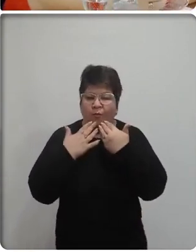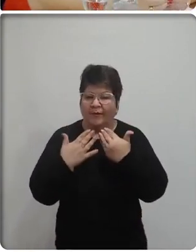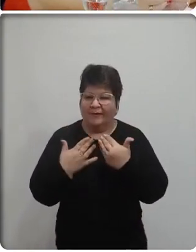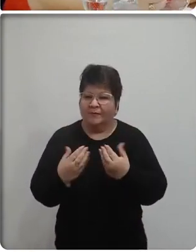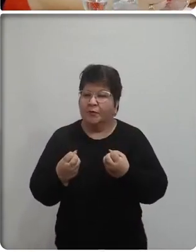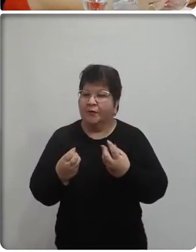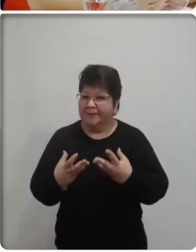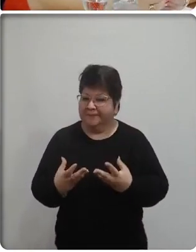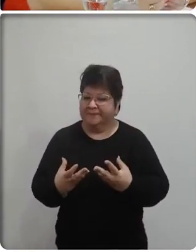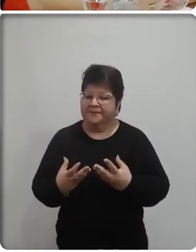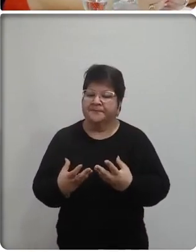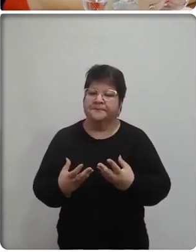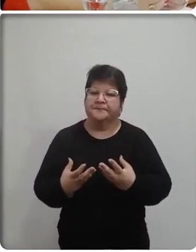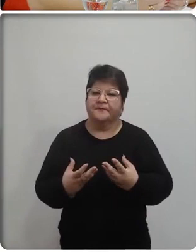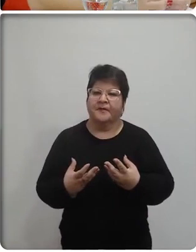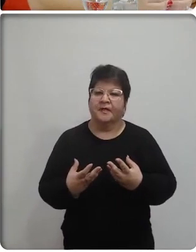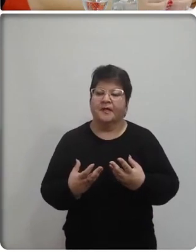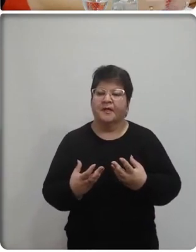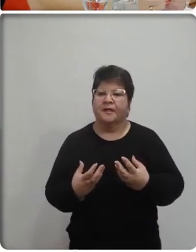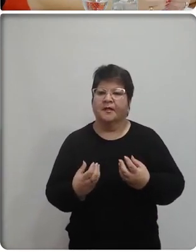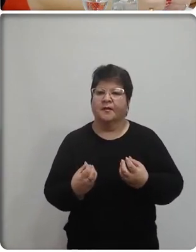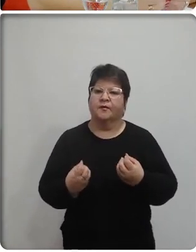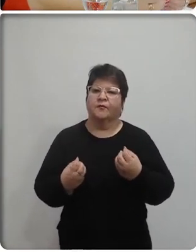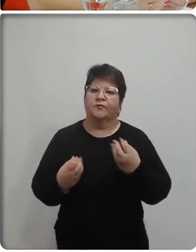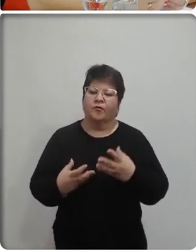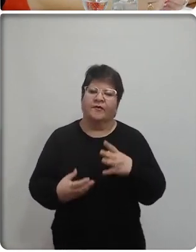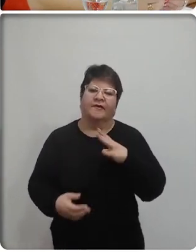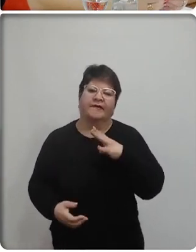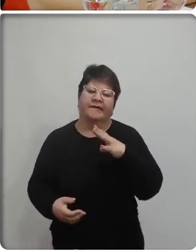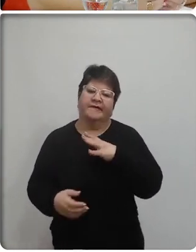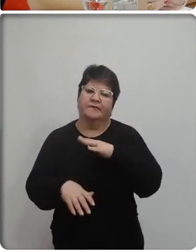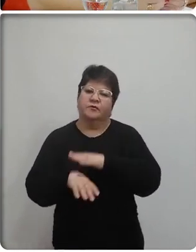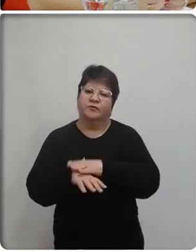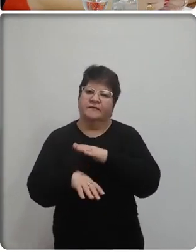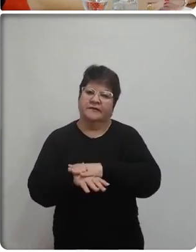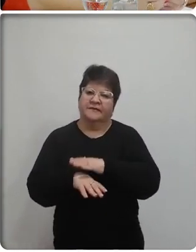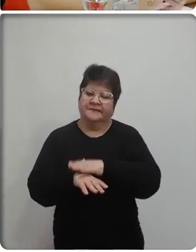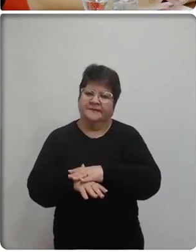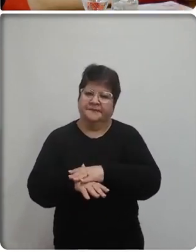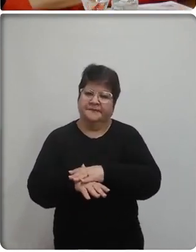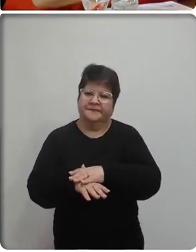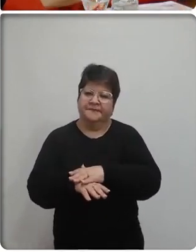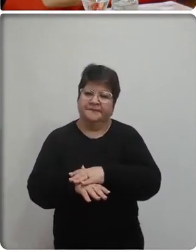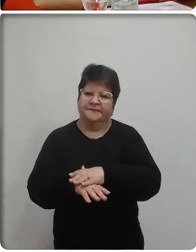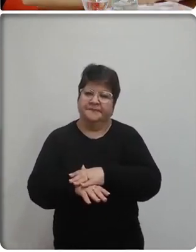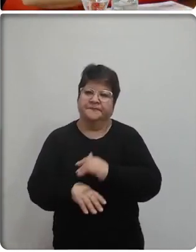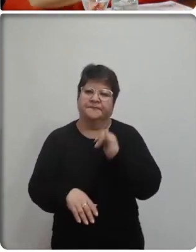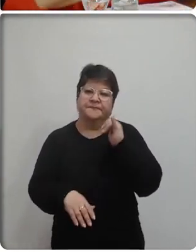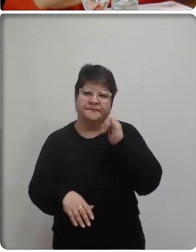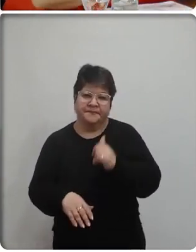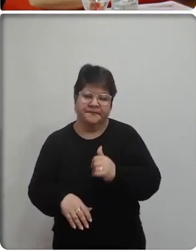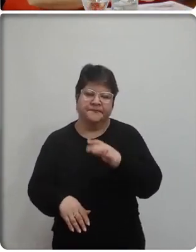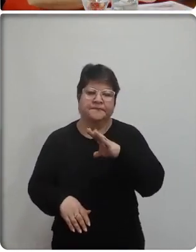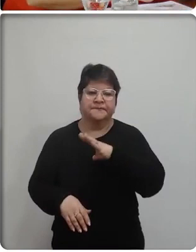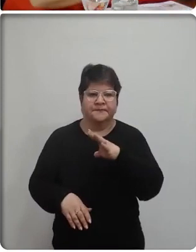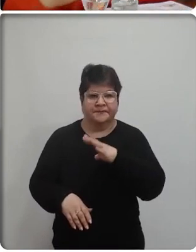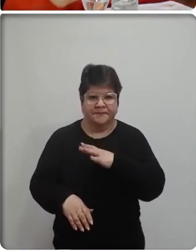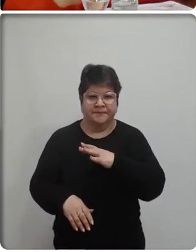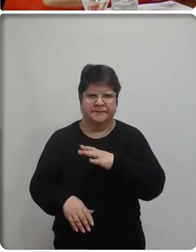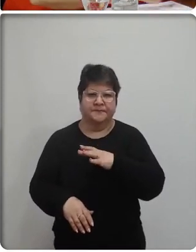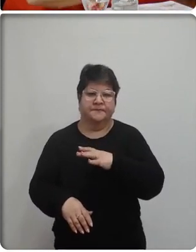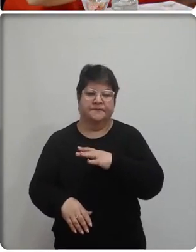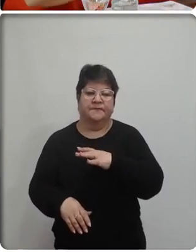planificación, porque es la que ha tenido de alguna manera la responsabilidad de realizar, si bien también con